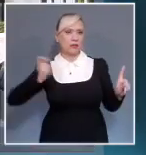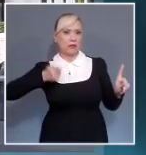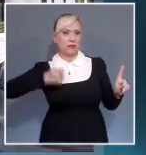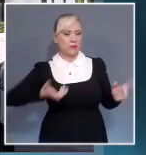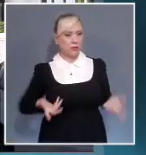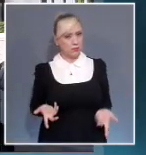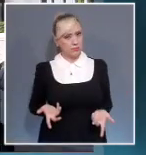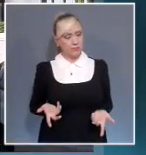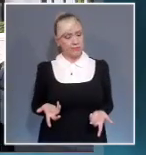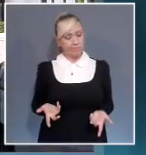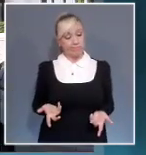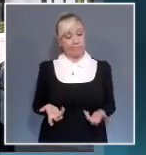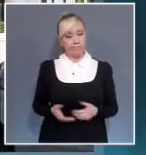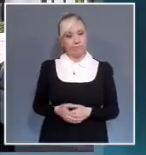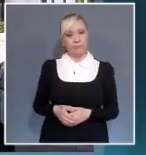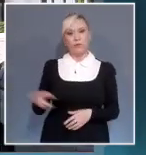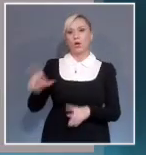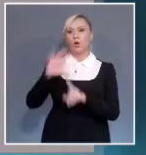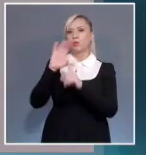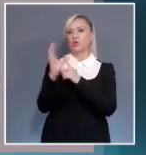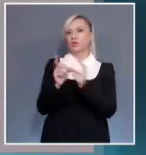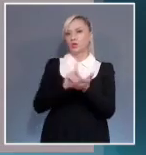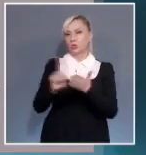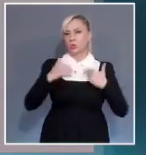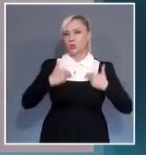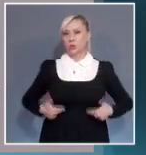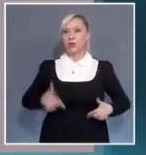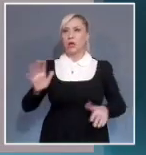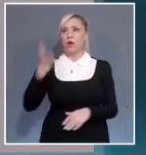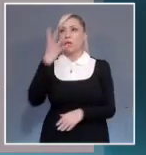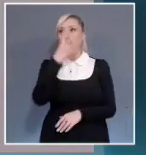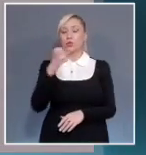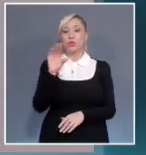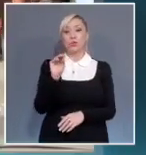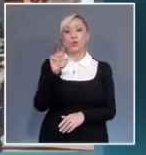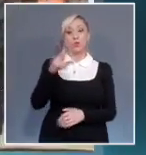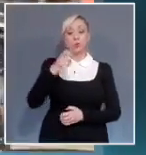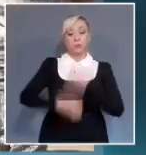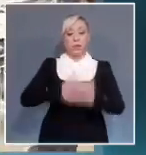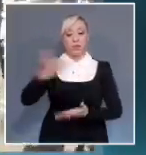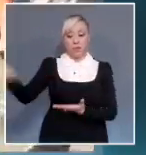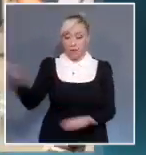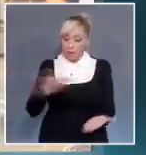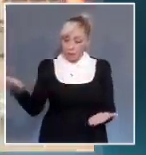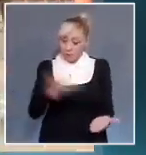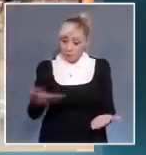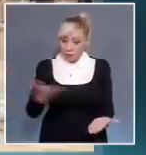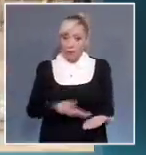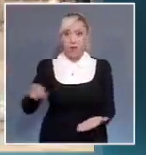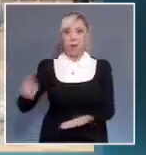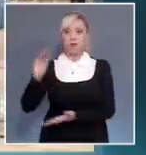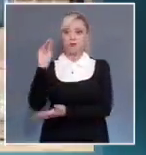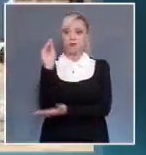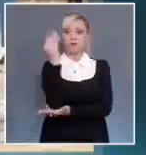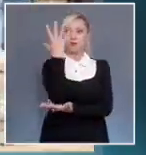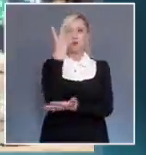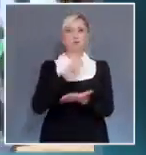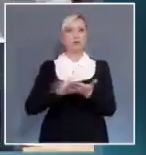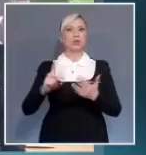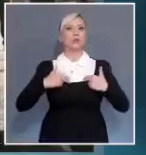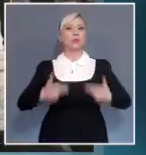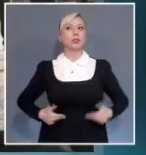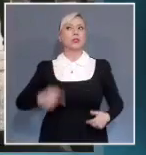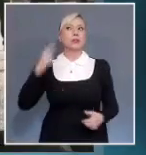recibió 498 expedientes de presuntas violaciones de derechos humanos, siendo el Seguro Social, Prevención